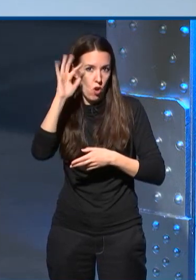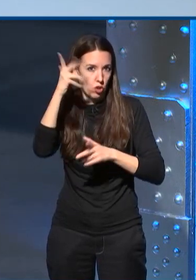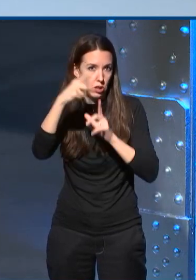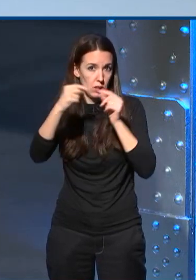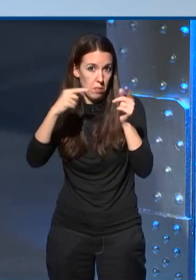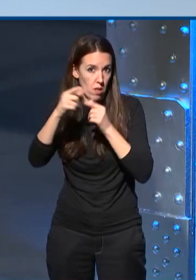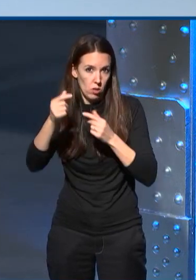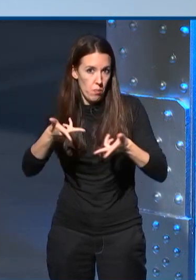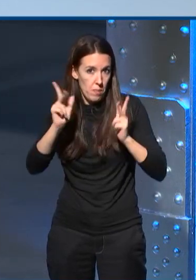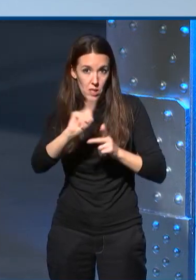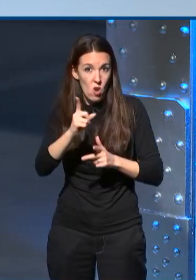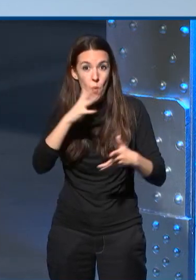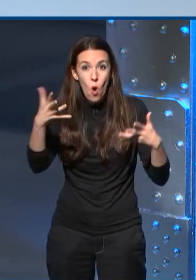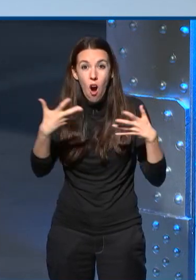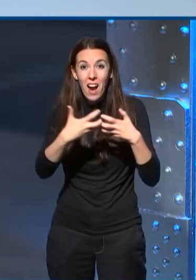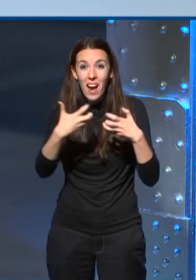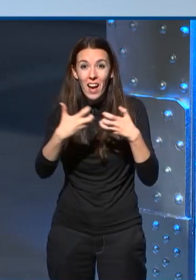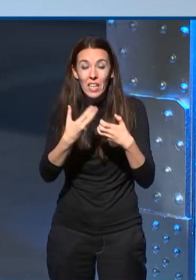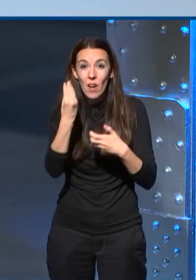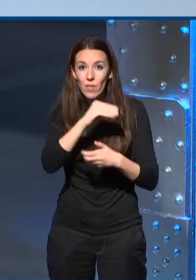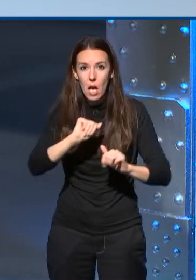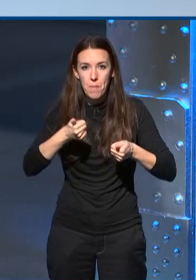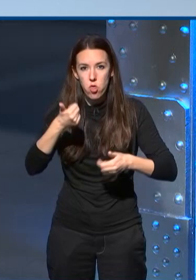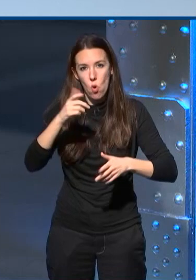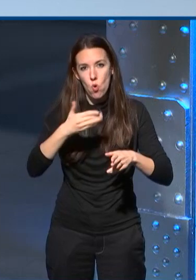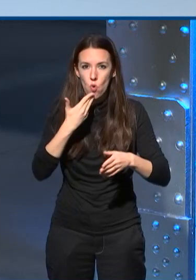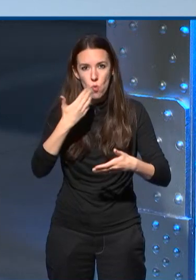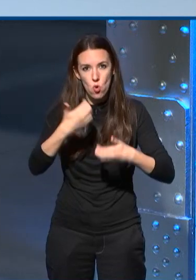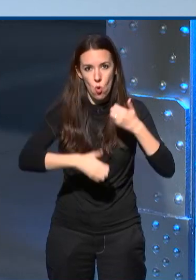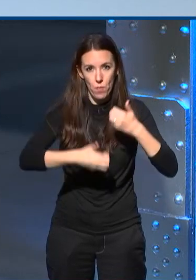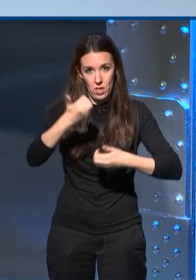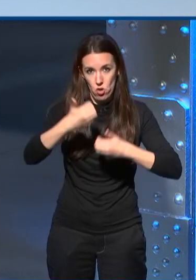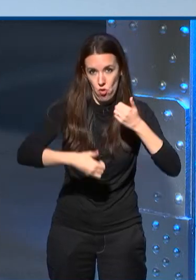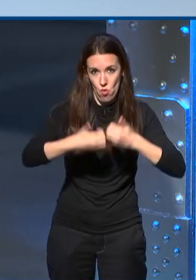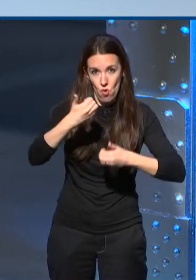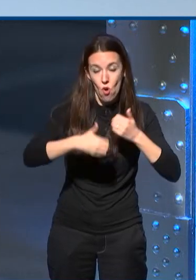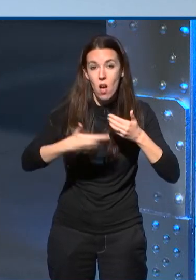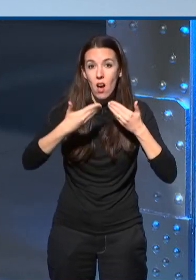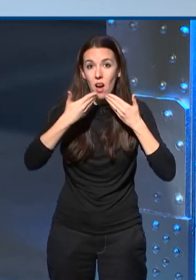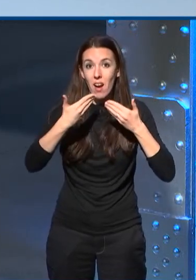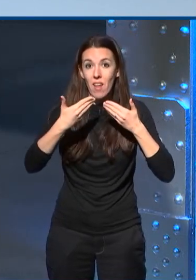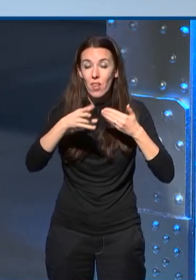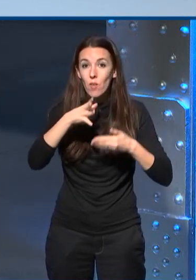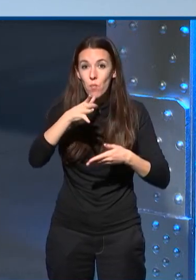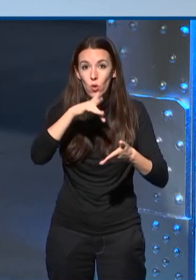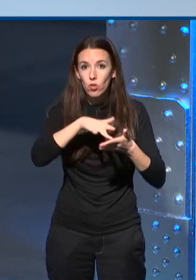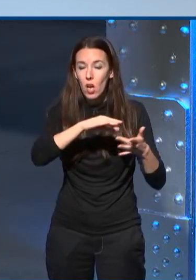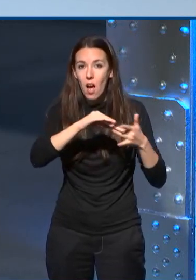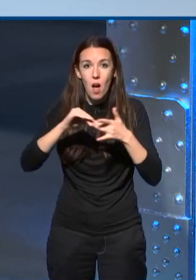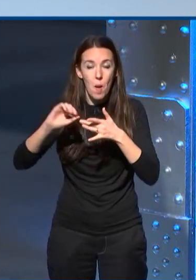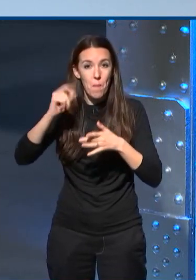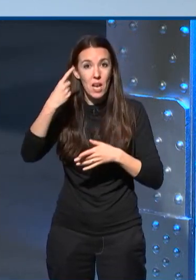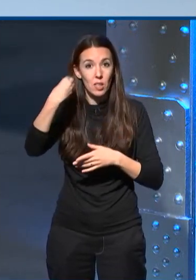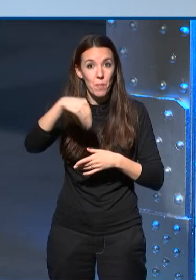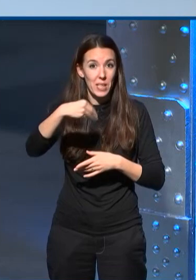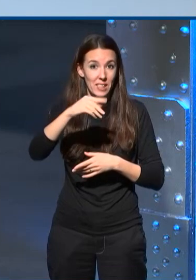En plena Guerra Fría empezó una carrera gracias a lo que fue el liderazgo del